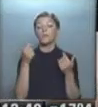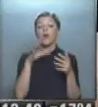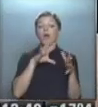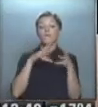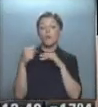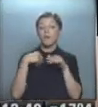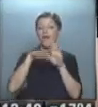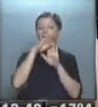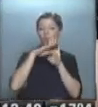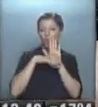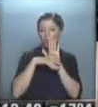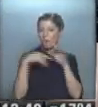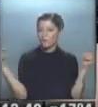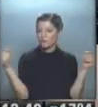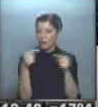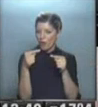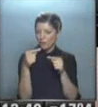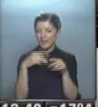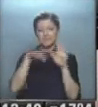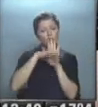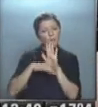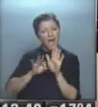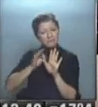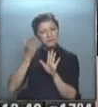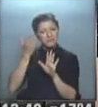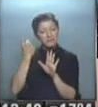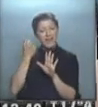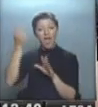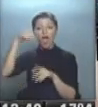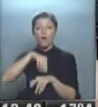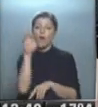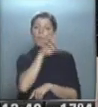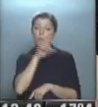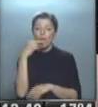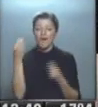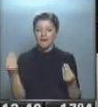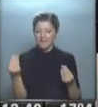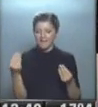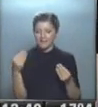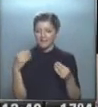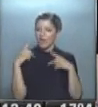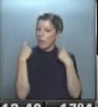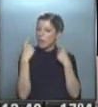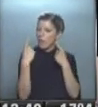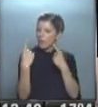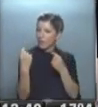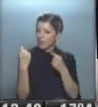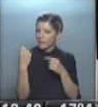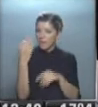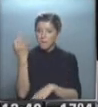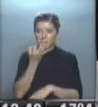Desafiando normas ancestrales en Arabia Saudita, las mujeres llevaron a cabo una singular